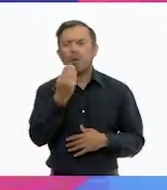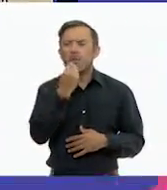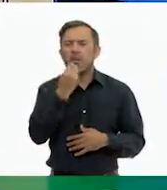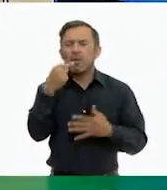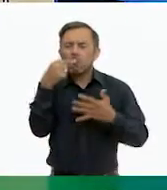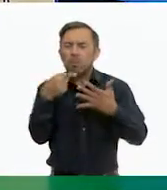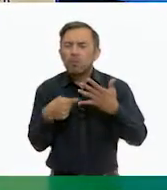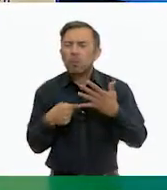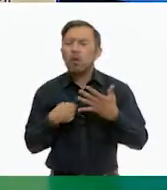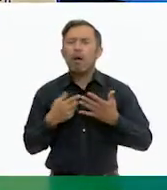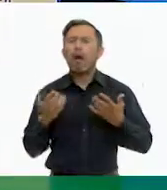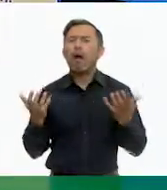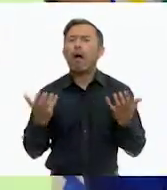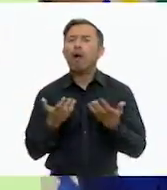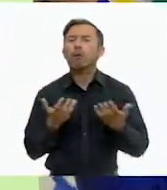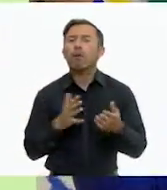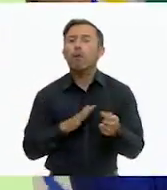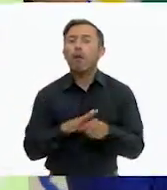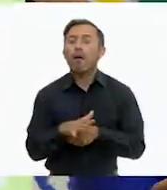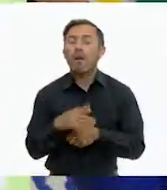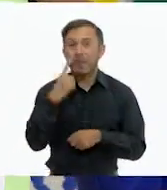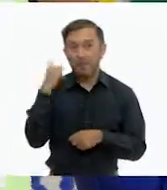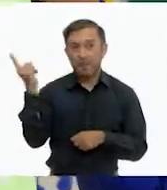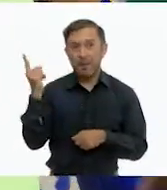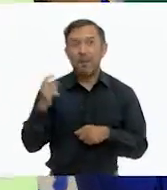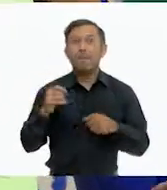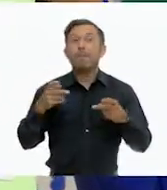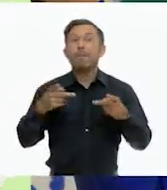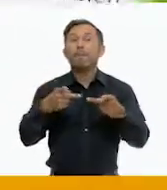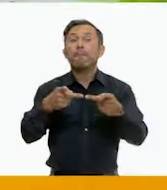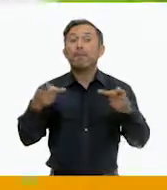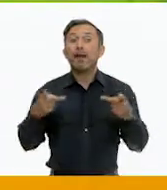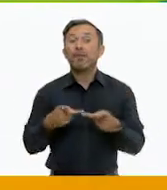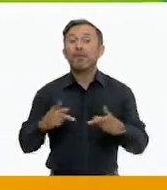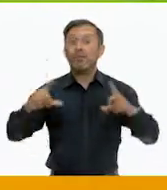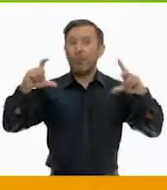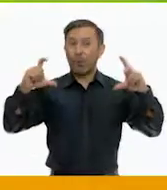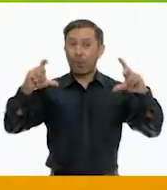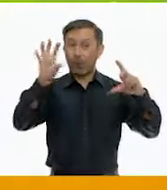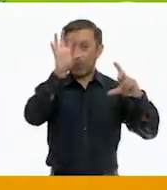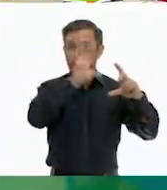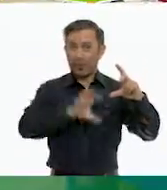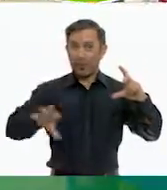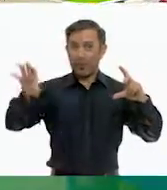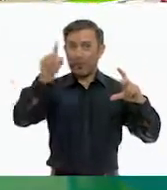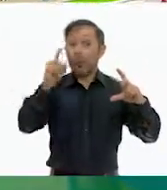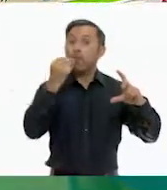como el plato del bien comer y